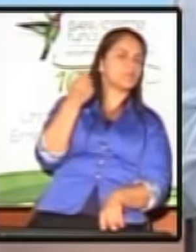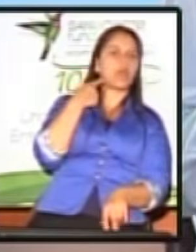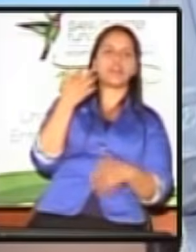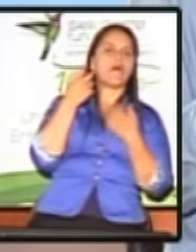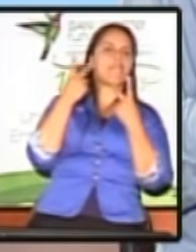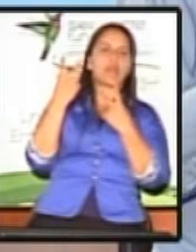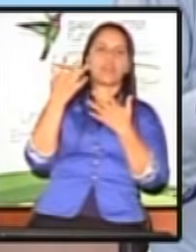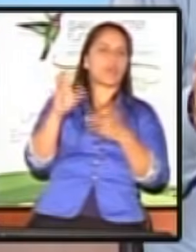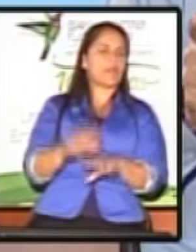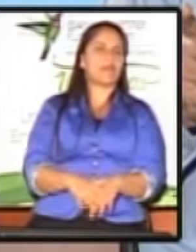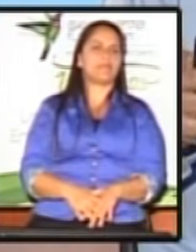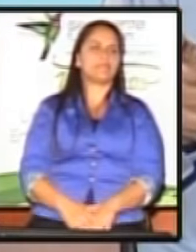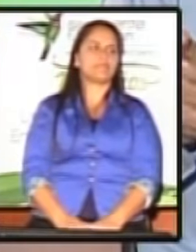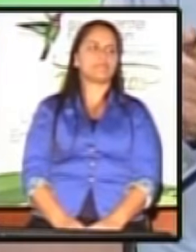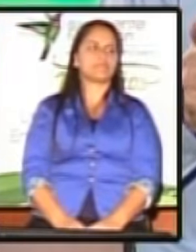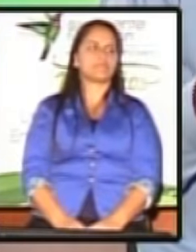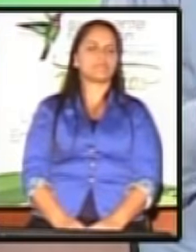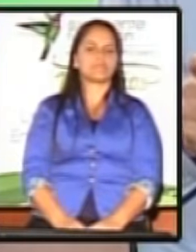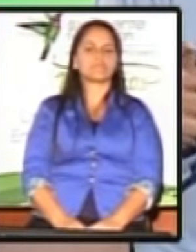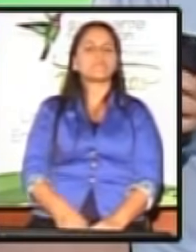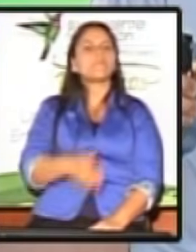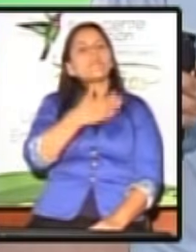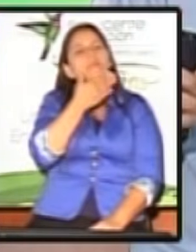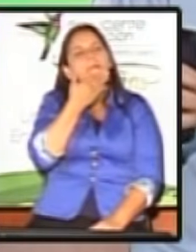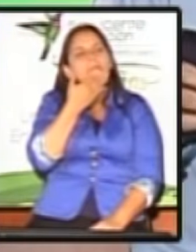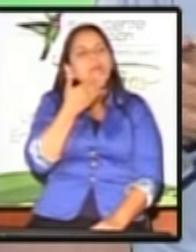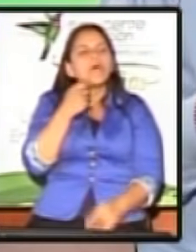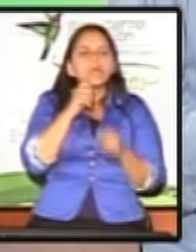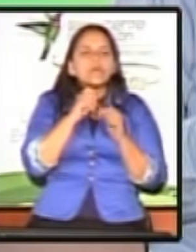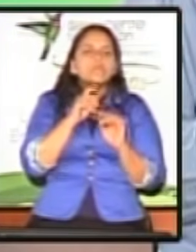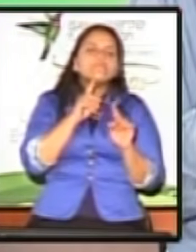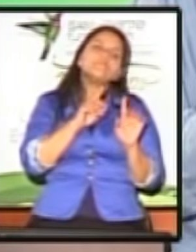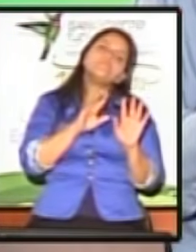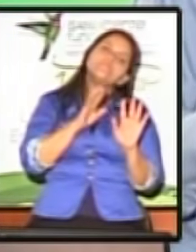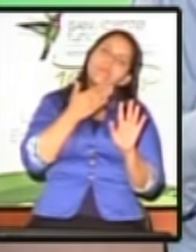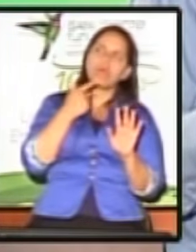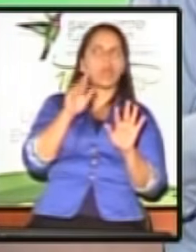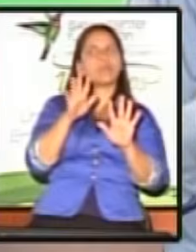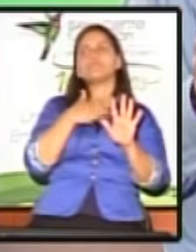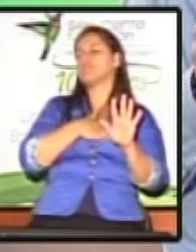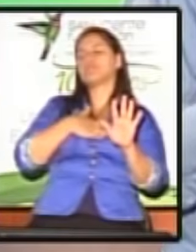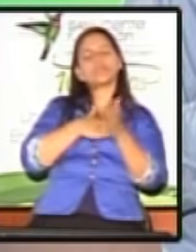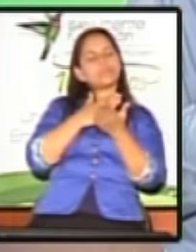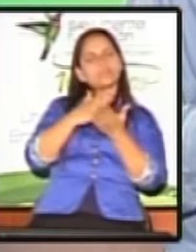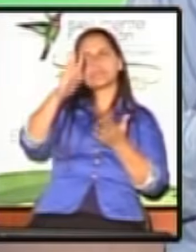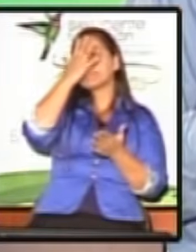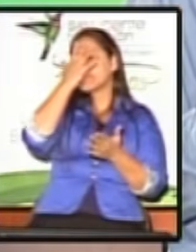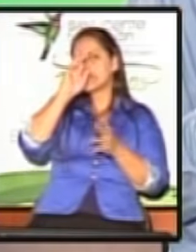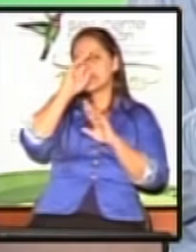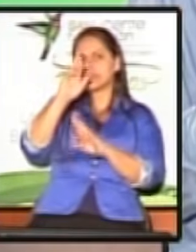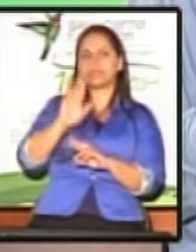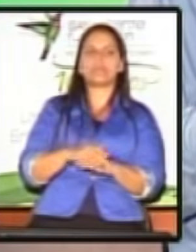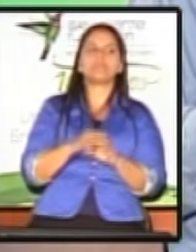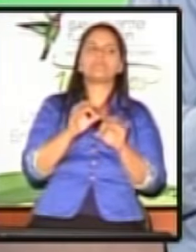también el adagio popular, es mejor ponerse colorado un ratico que pálido toda la vida. Es tener como familia